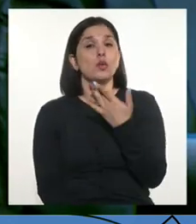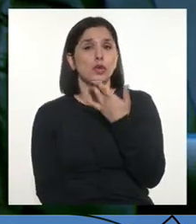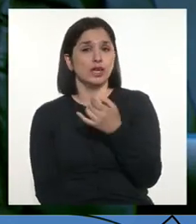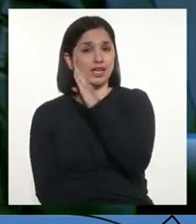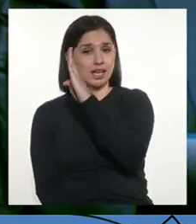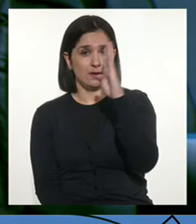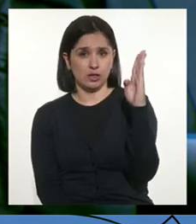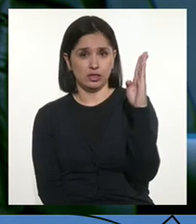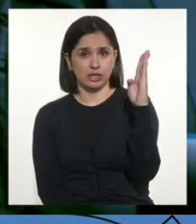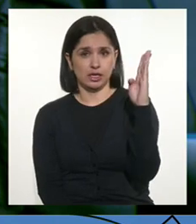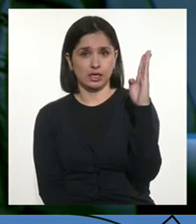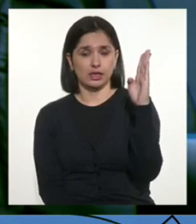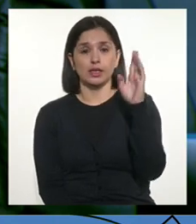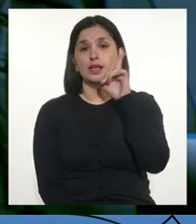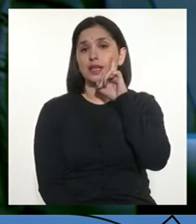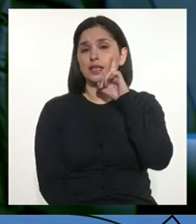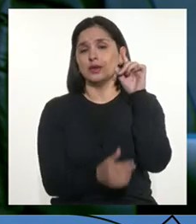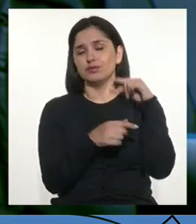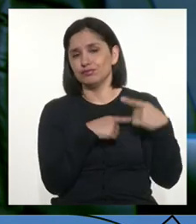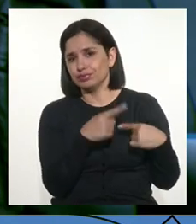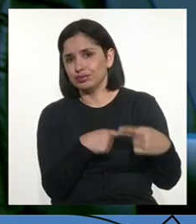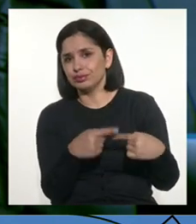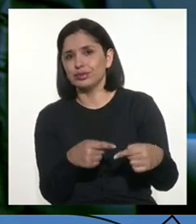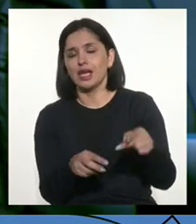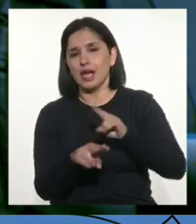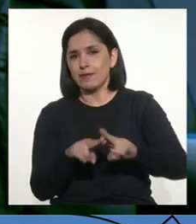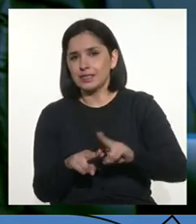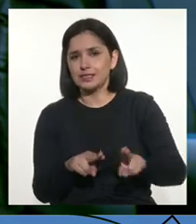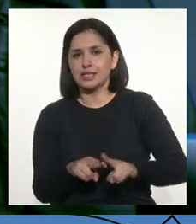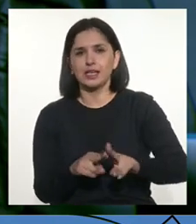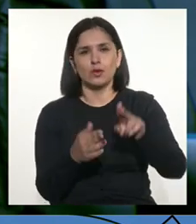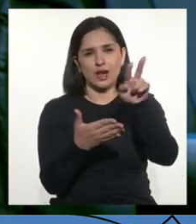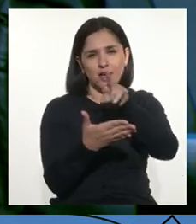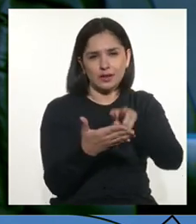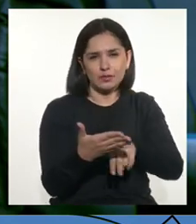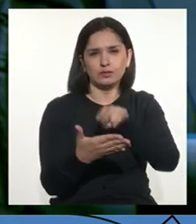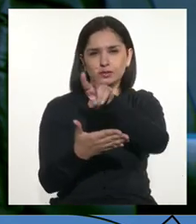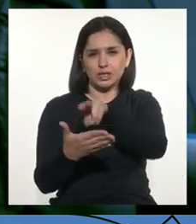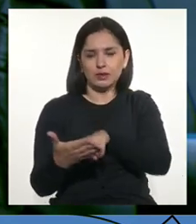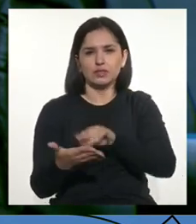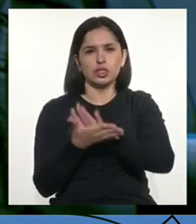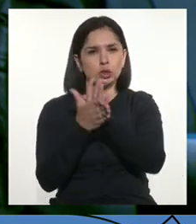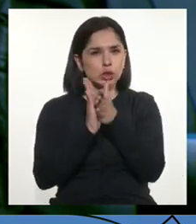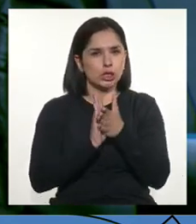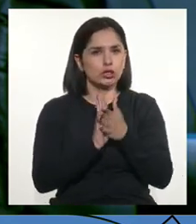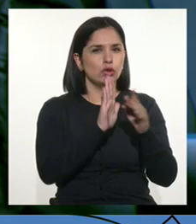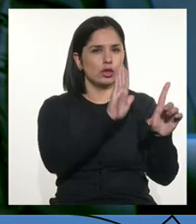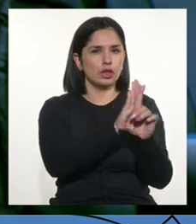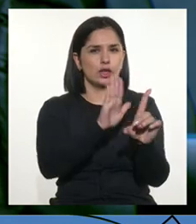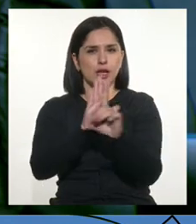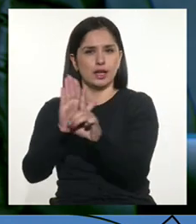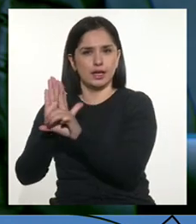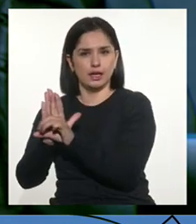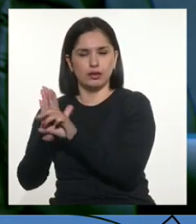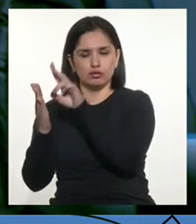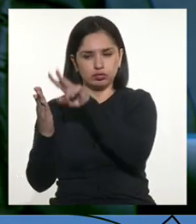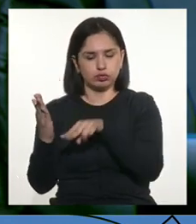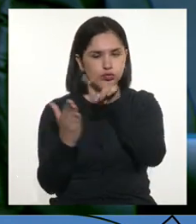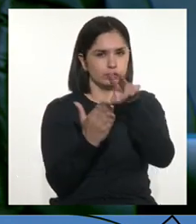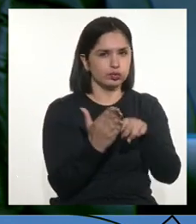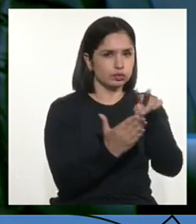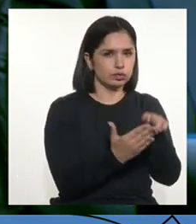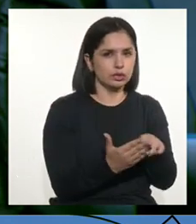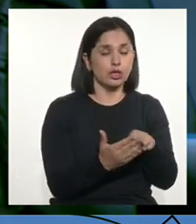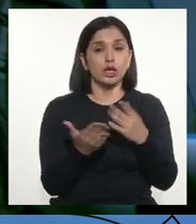finalmente es quien permanentemente deberá estar haciendo una revisión de todos estos cuerpos legales por lo